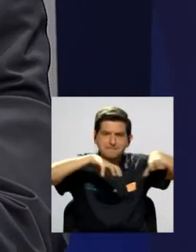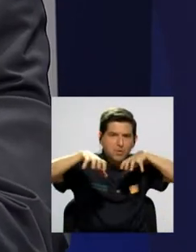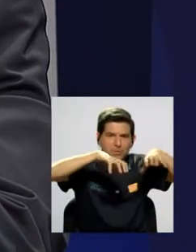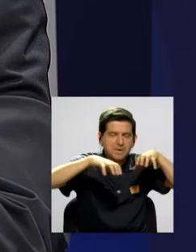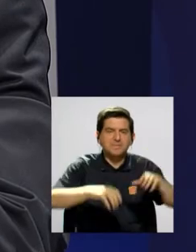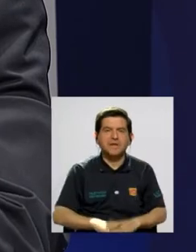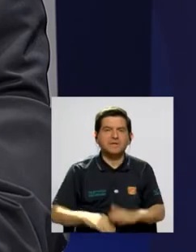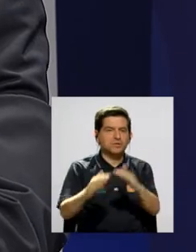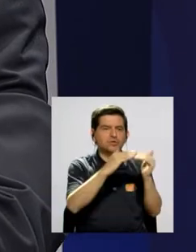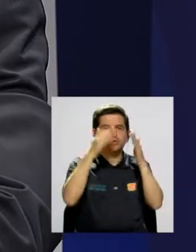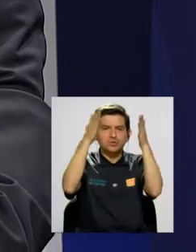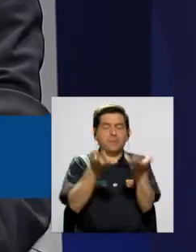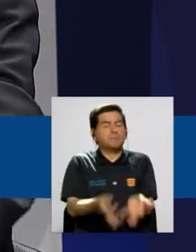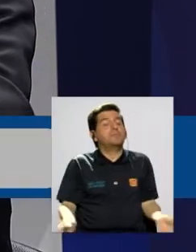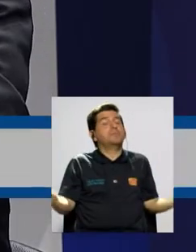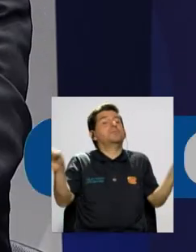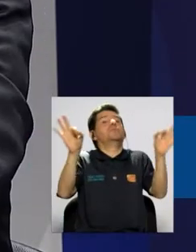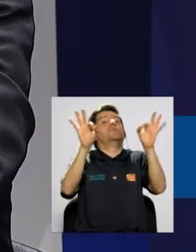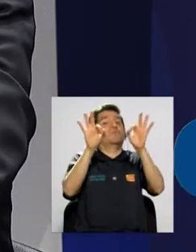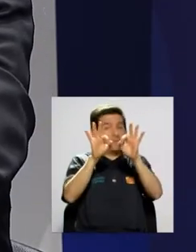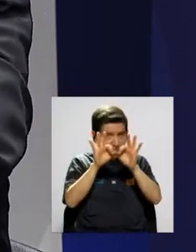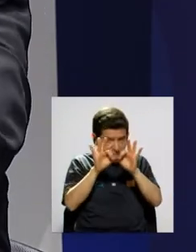ciudadanas que van a ser fundamentales